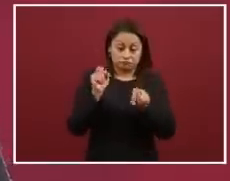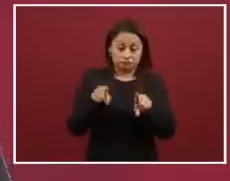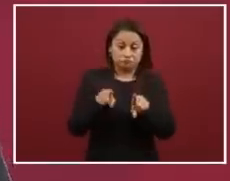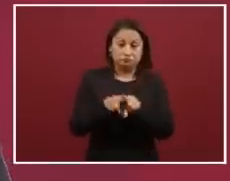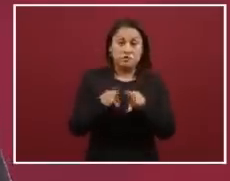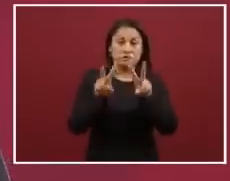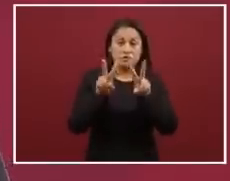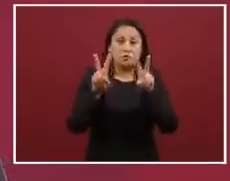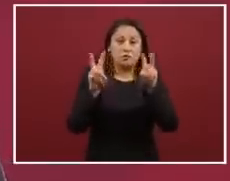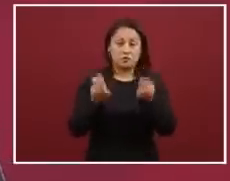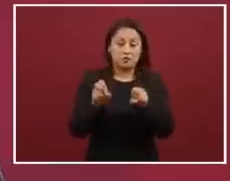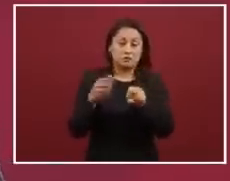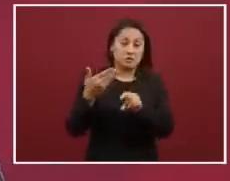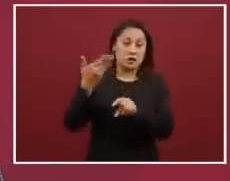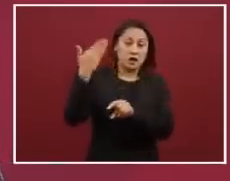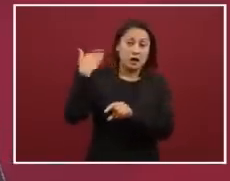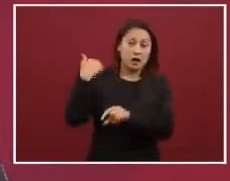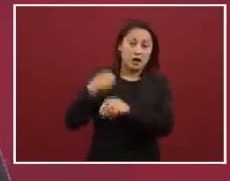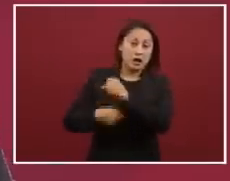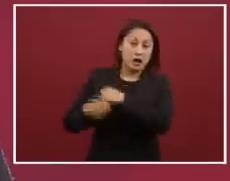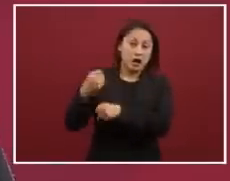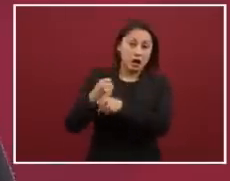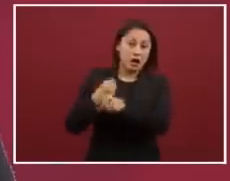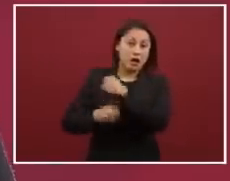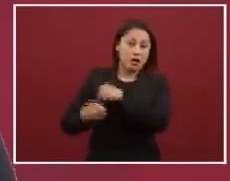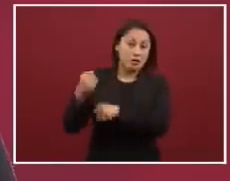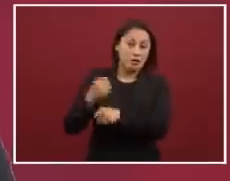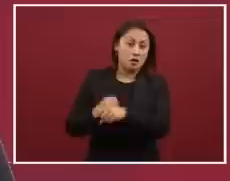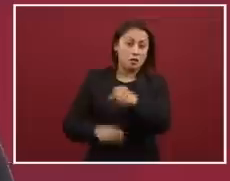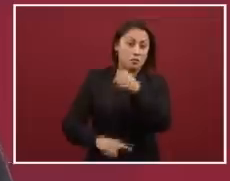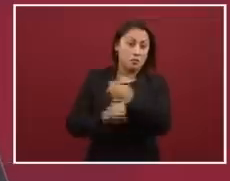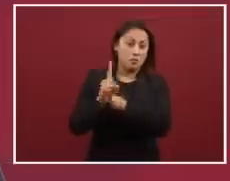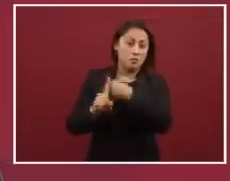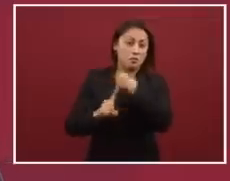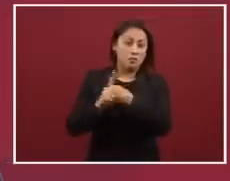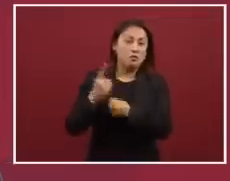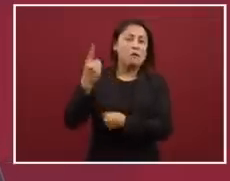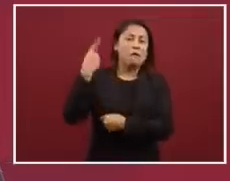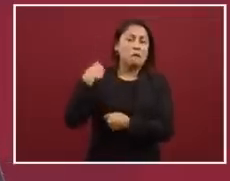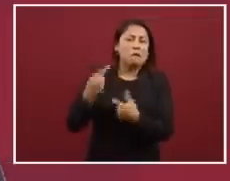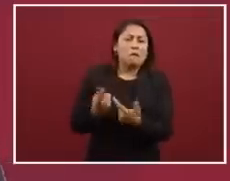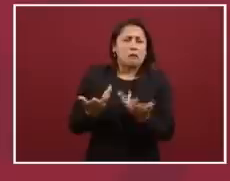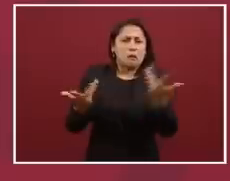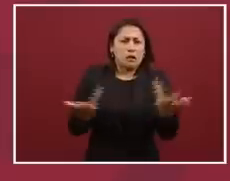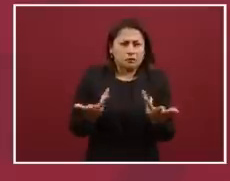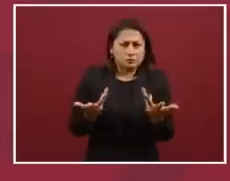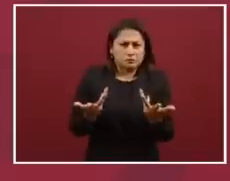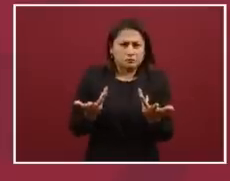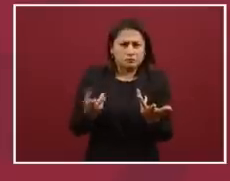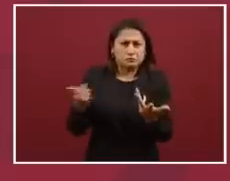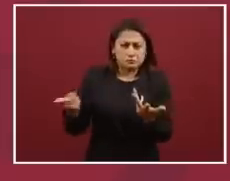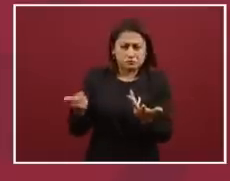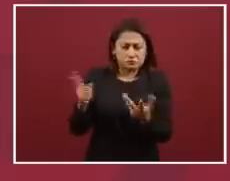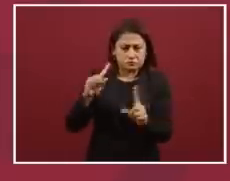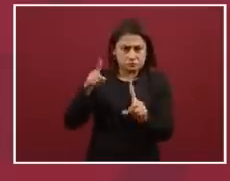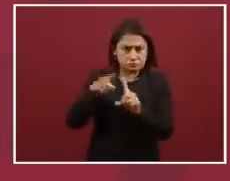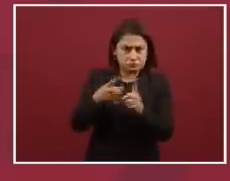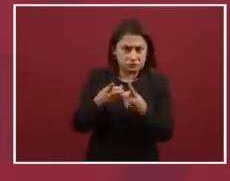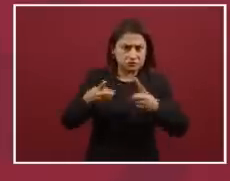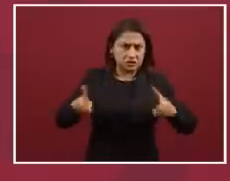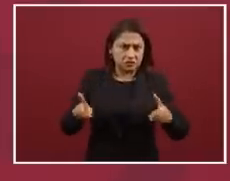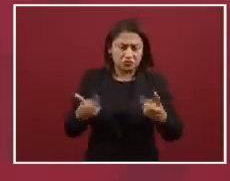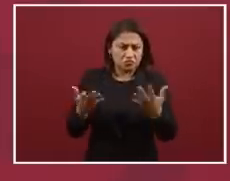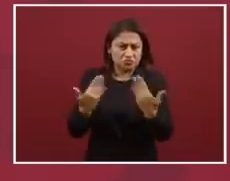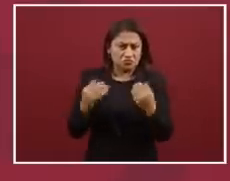Se ha impulsado el desarrollo de los pueblos, se ha apostado a crear empleos, a que haya bienestar en